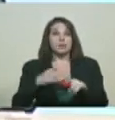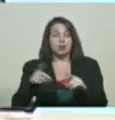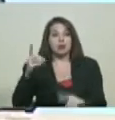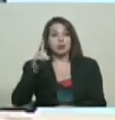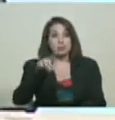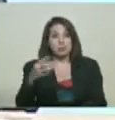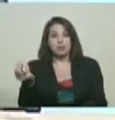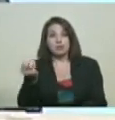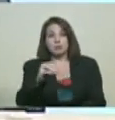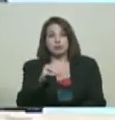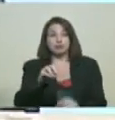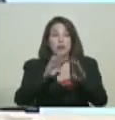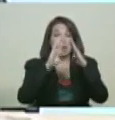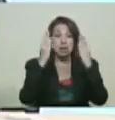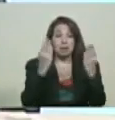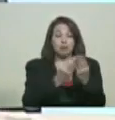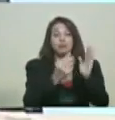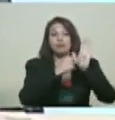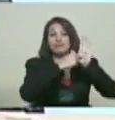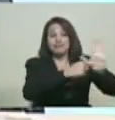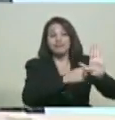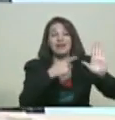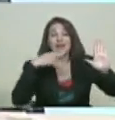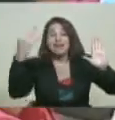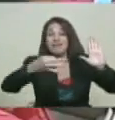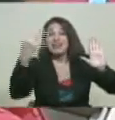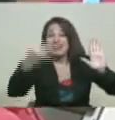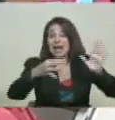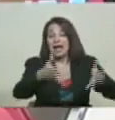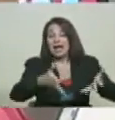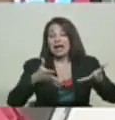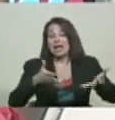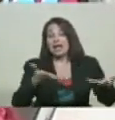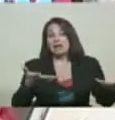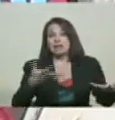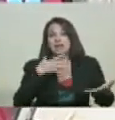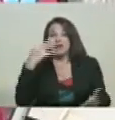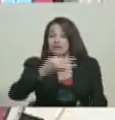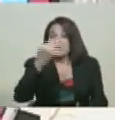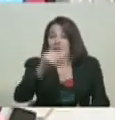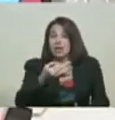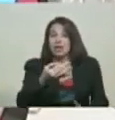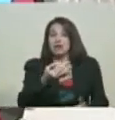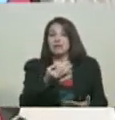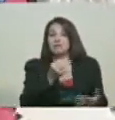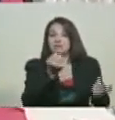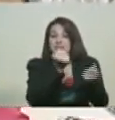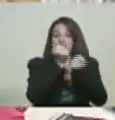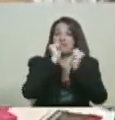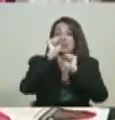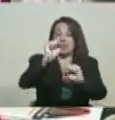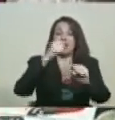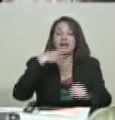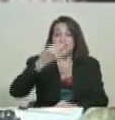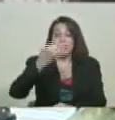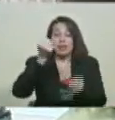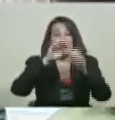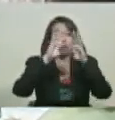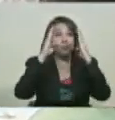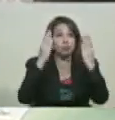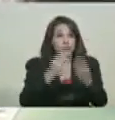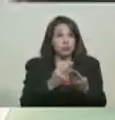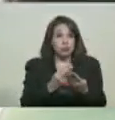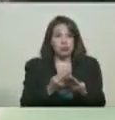batalla por la verdad en el mundo tenemos que ganar la batalla por la verdad en el mundo y yo le entrego esa tarea al partido